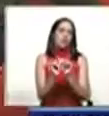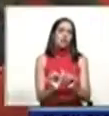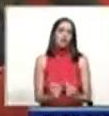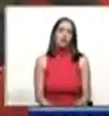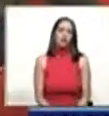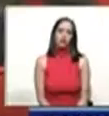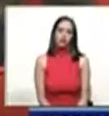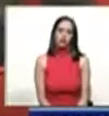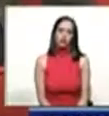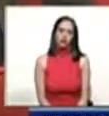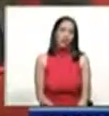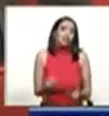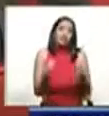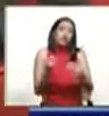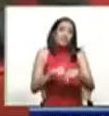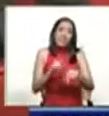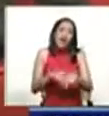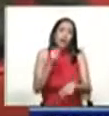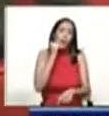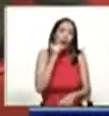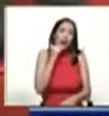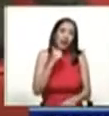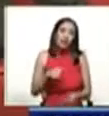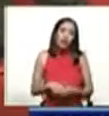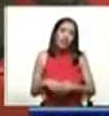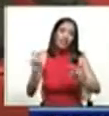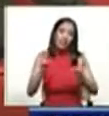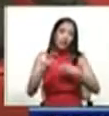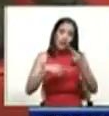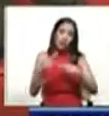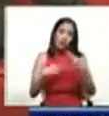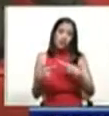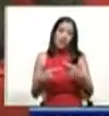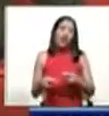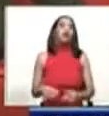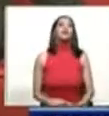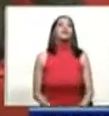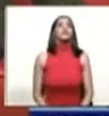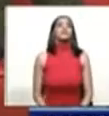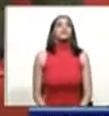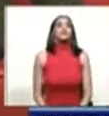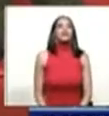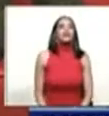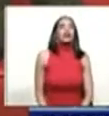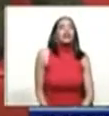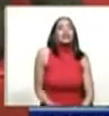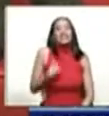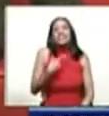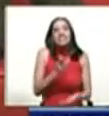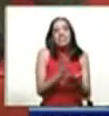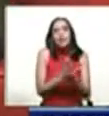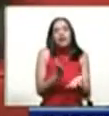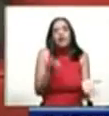Pero es que siempre, desde hace mucho tiempo, Mango, antes de arrancar el tema revolucionario, hay compañeros que ahorita andan por ahí dándose golpe de pecho que siempre fueron